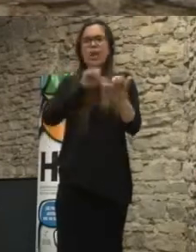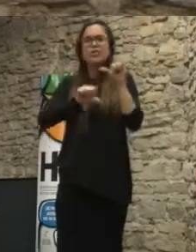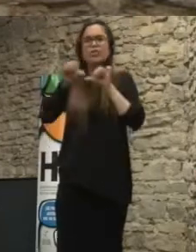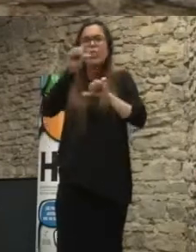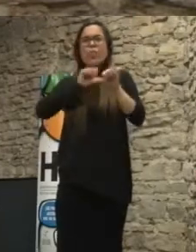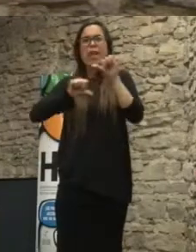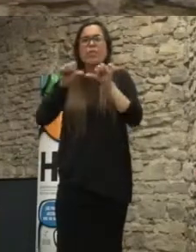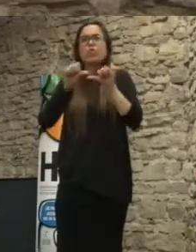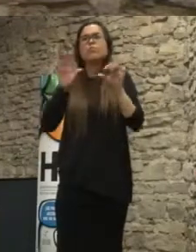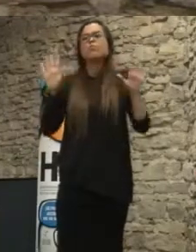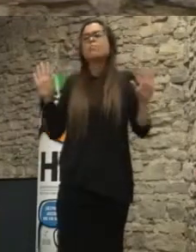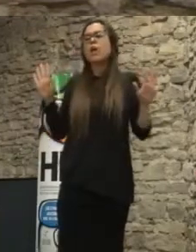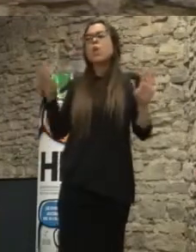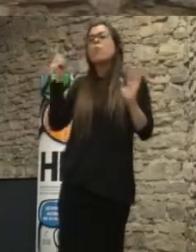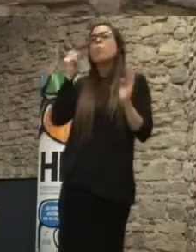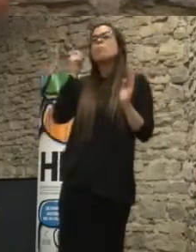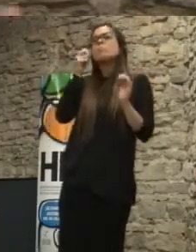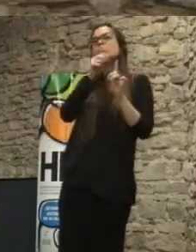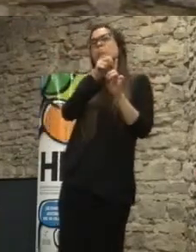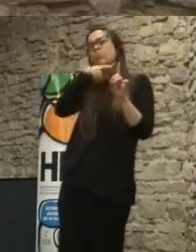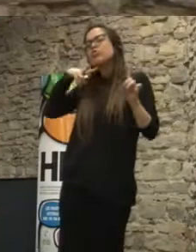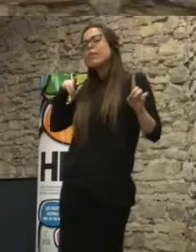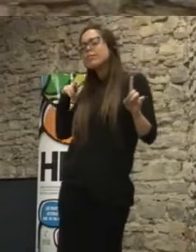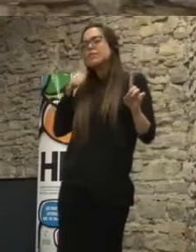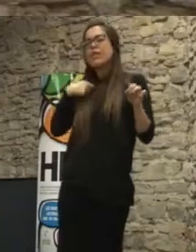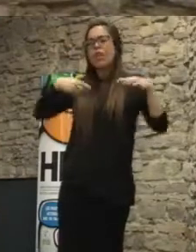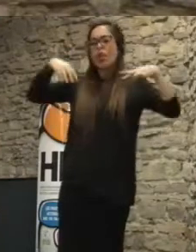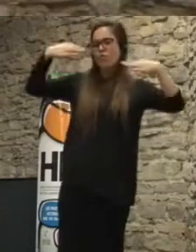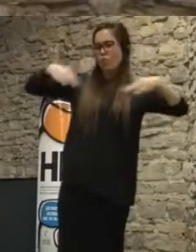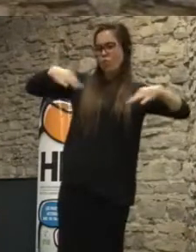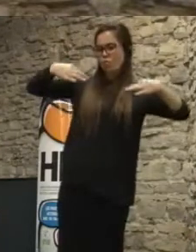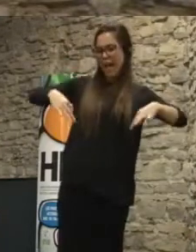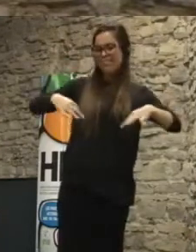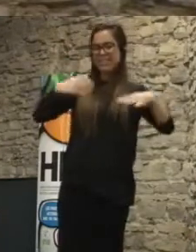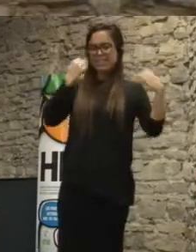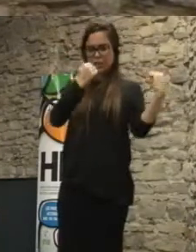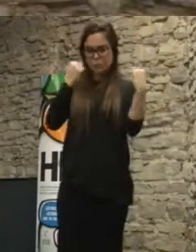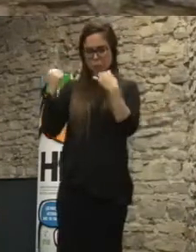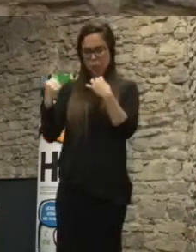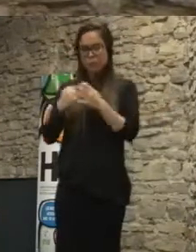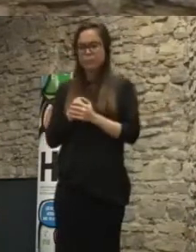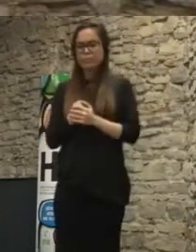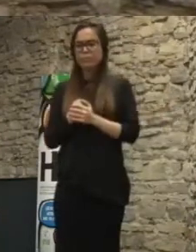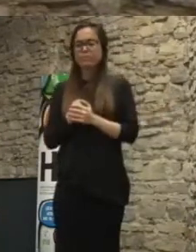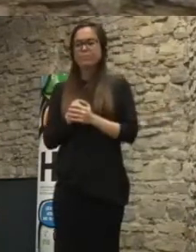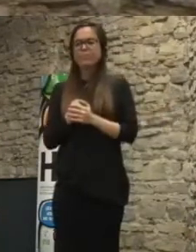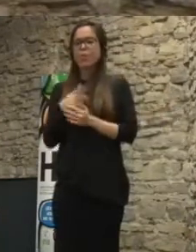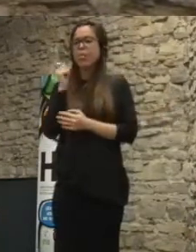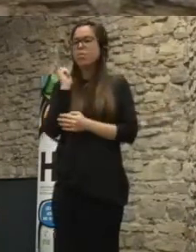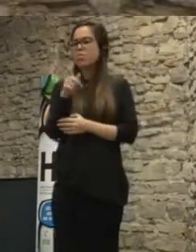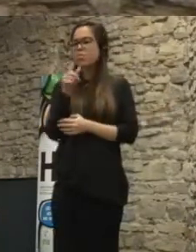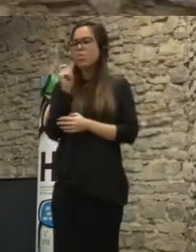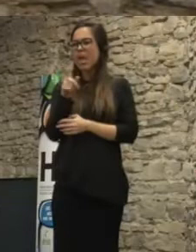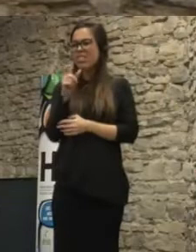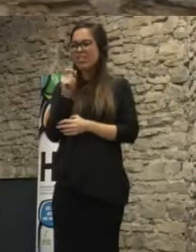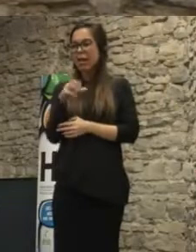desde lo formal, desde lo superinstitucionalizado, muchas veces excesivamente encarcarat,